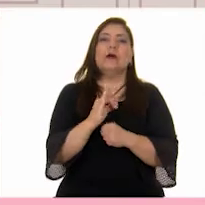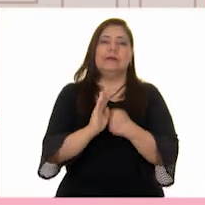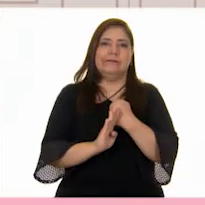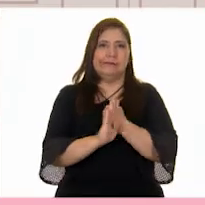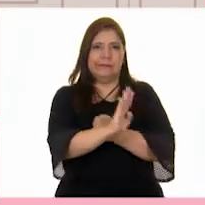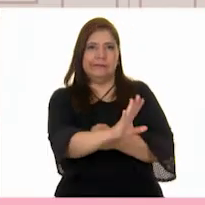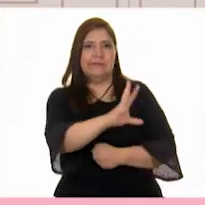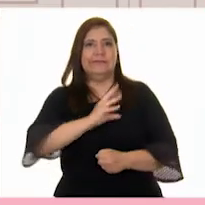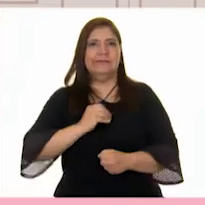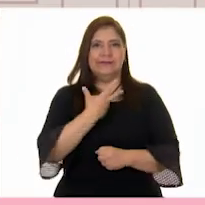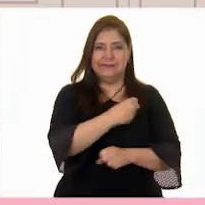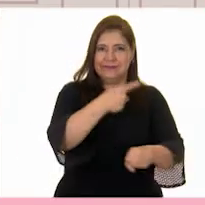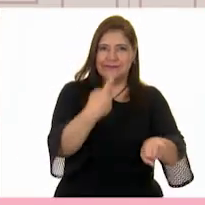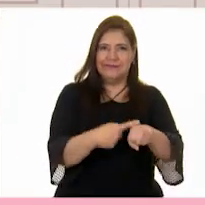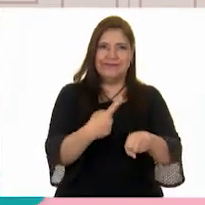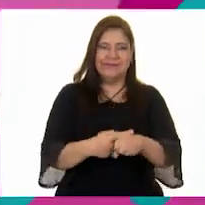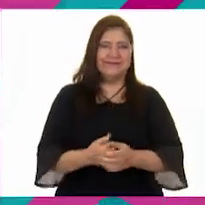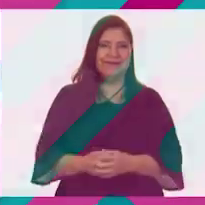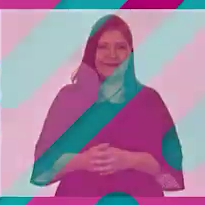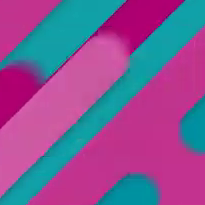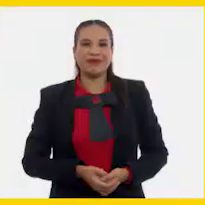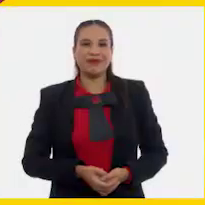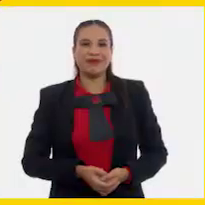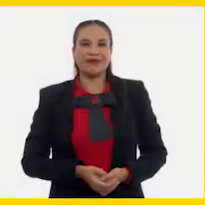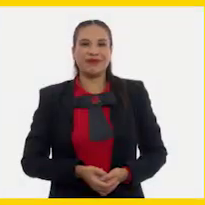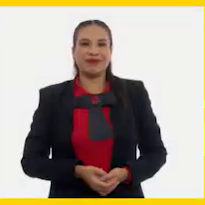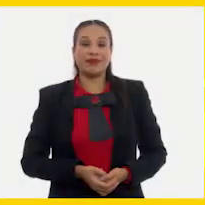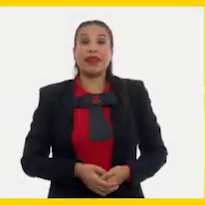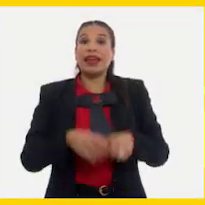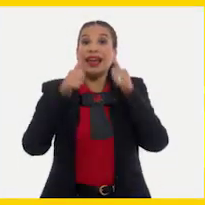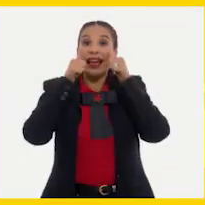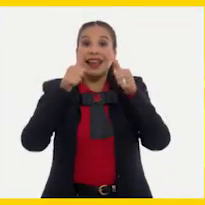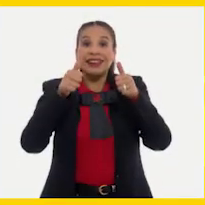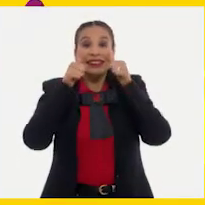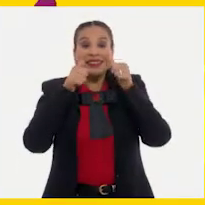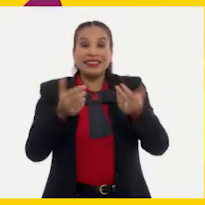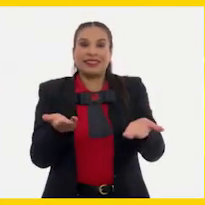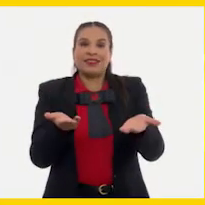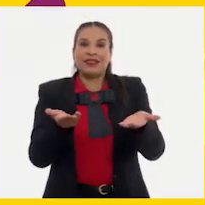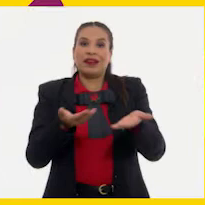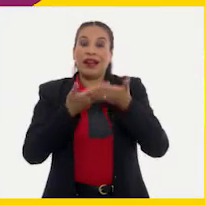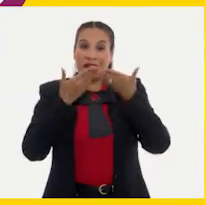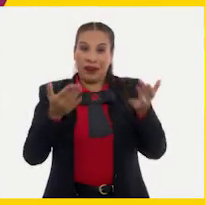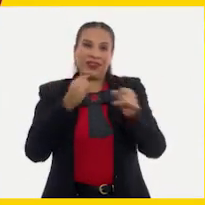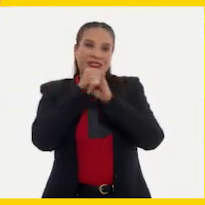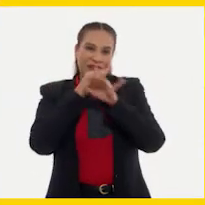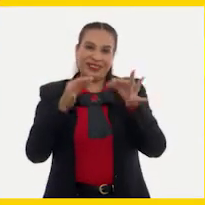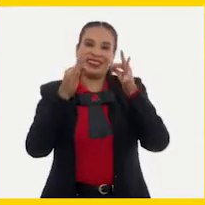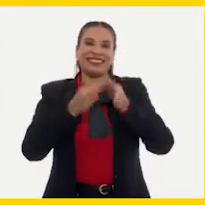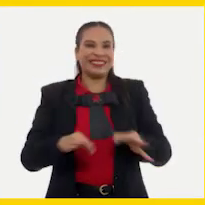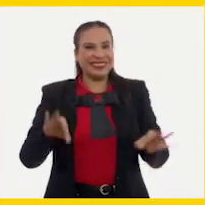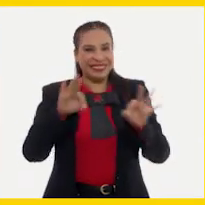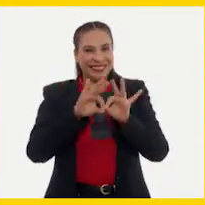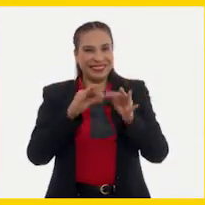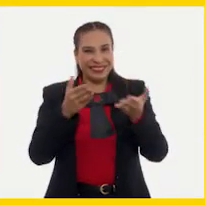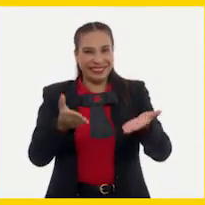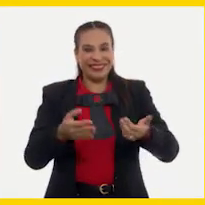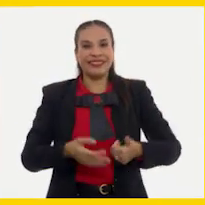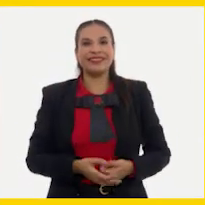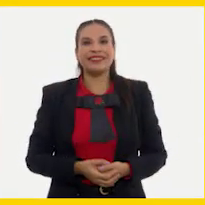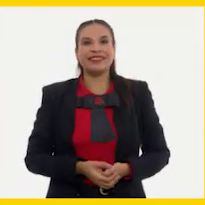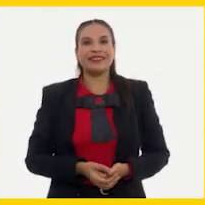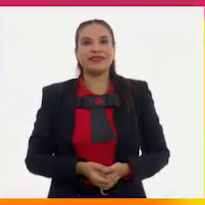agua y jabón, ayuda a prevenir enfermedades. ¡Atención! ¡Atención! A continuación, información